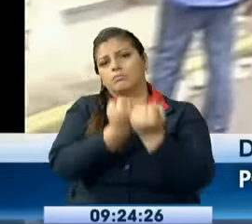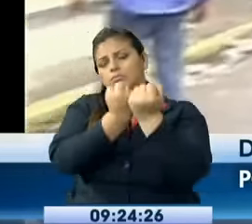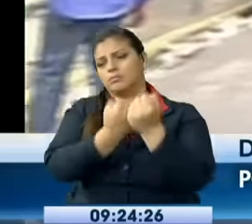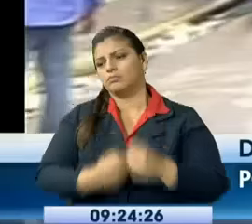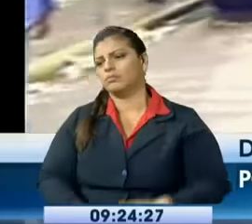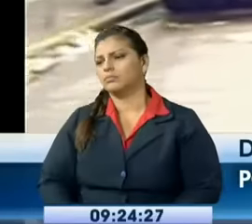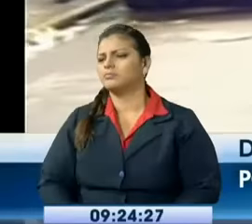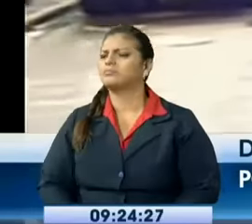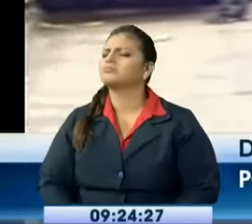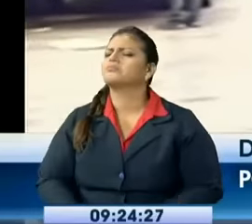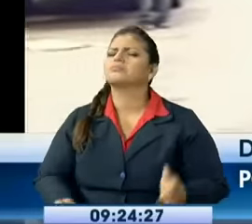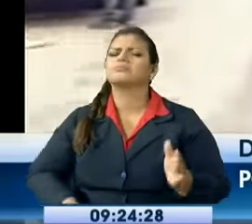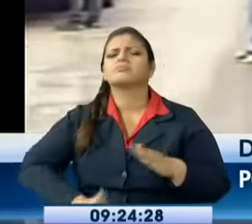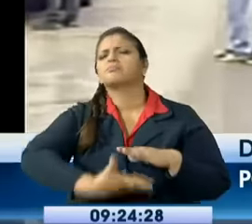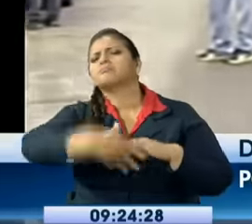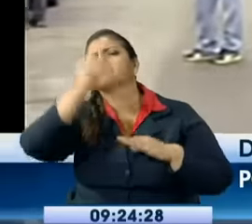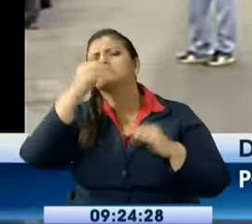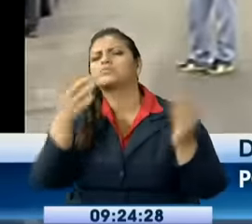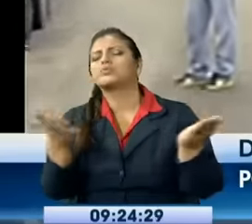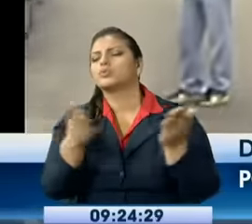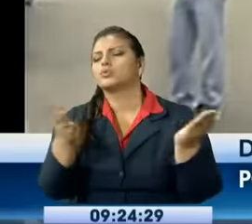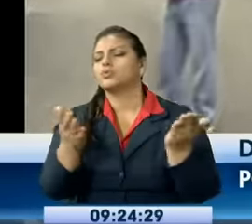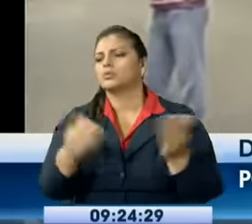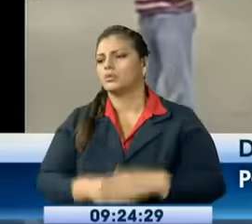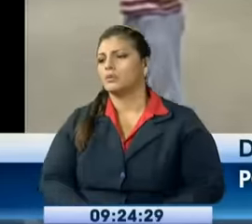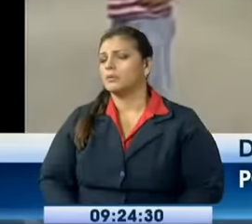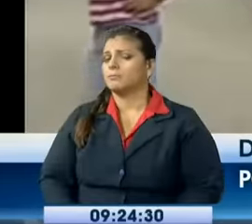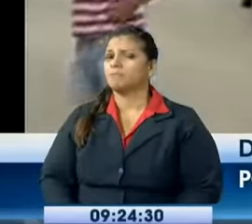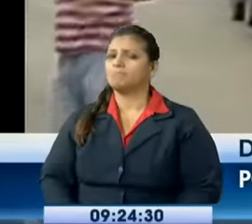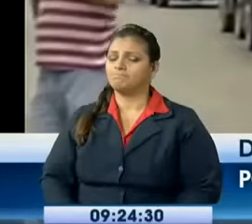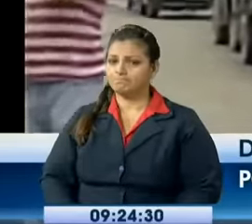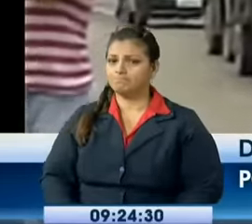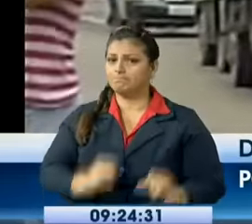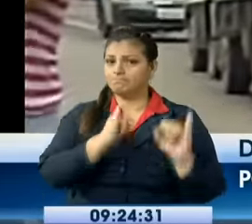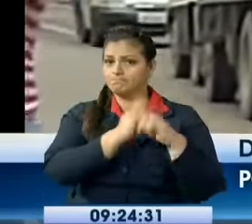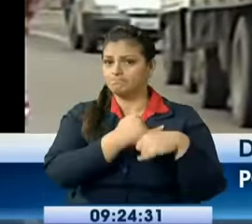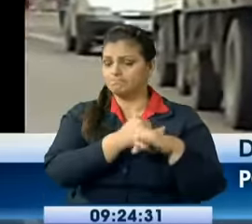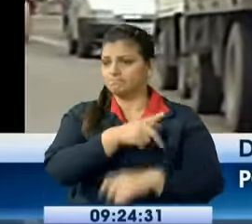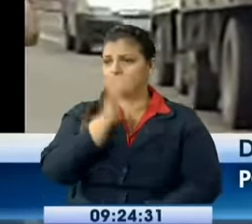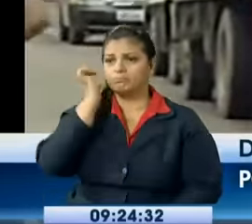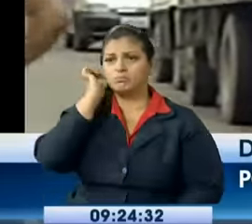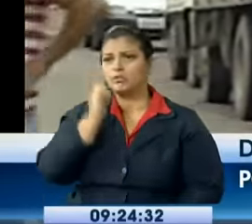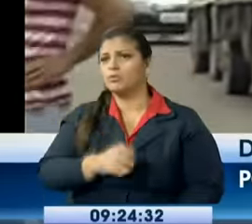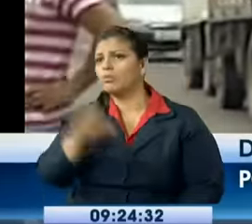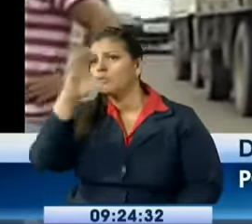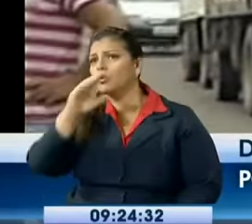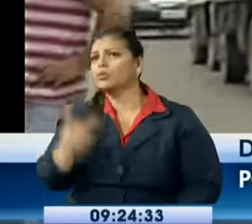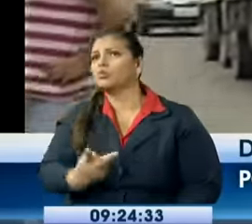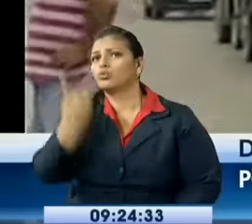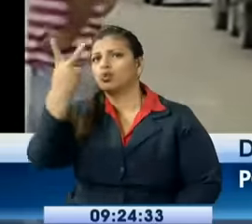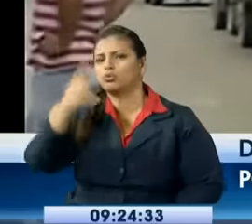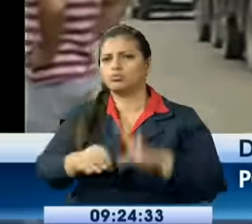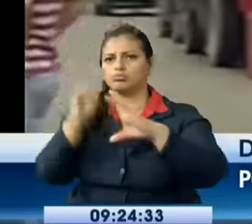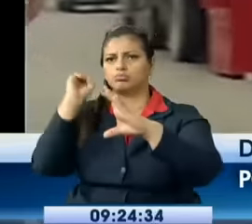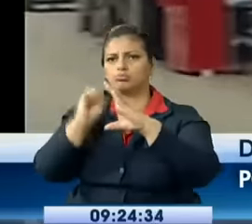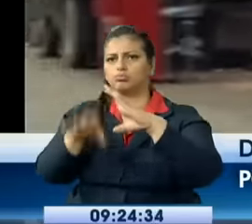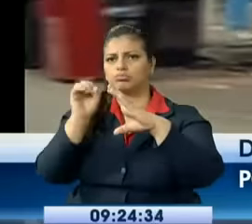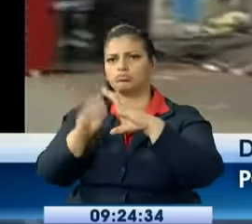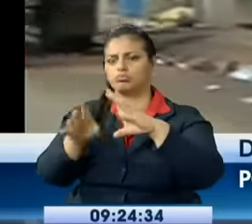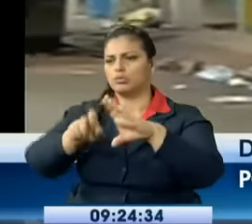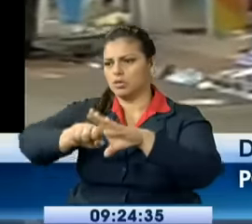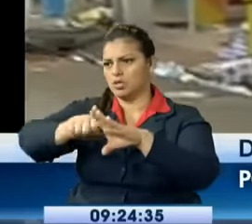van? Pues por el momento la ingeniera tuvo que alquilar dos bodegas más para poder sacar toda la mercadería y pedir